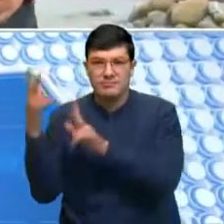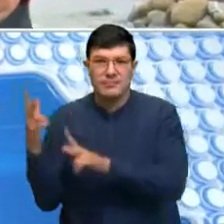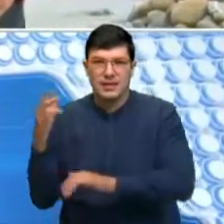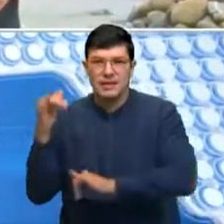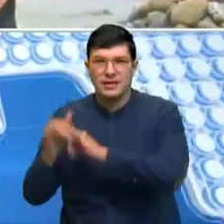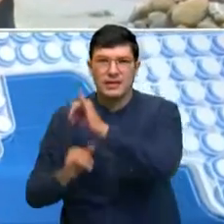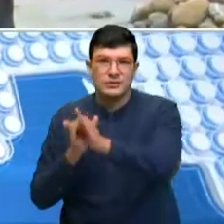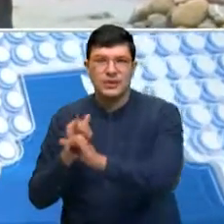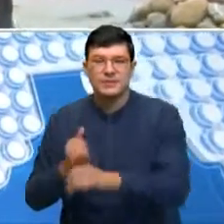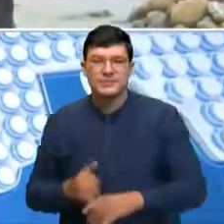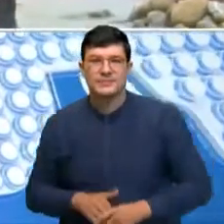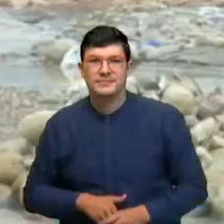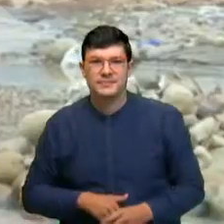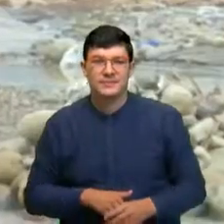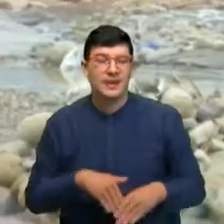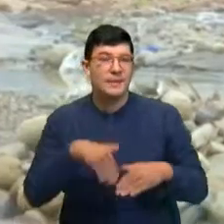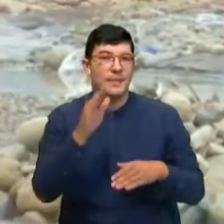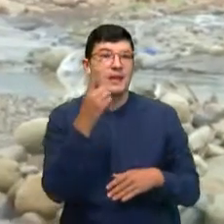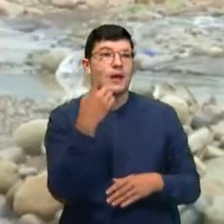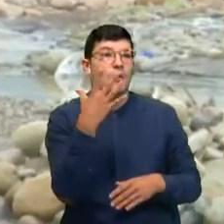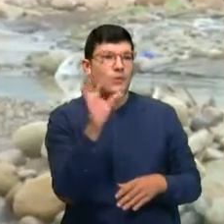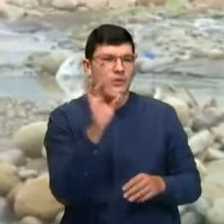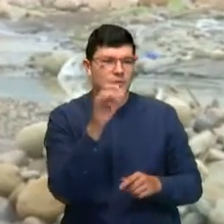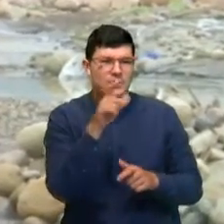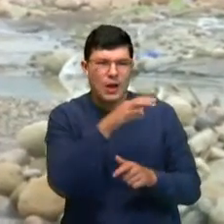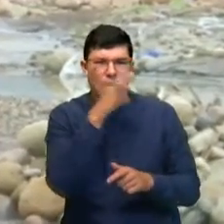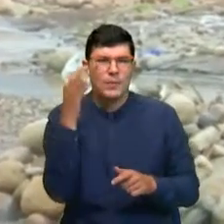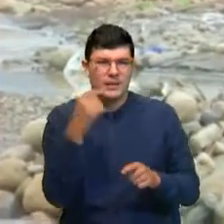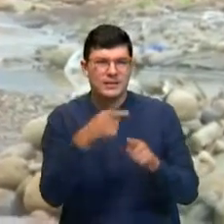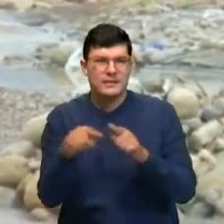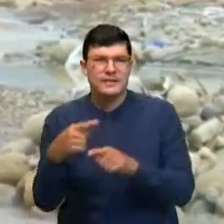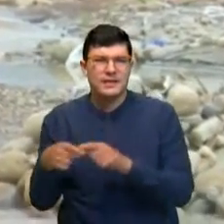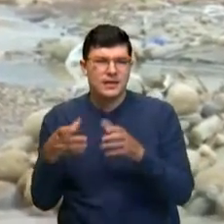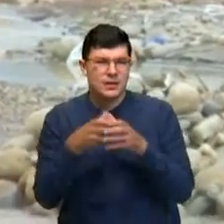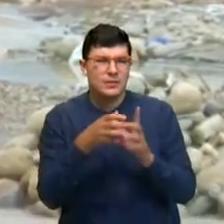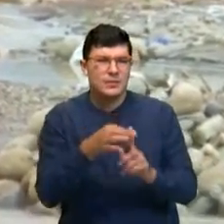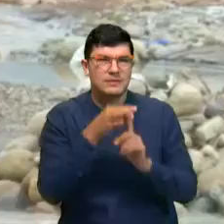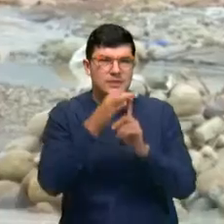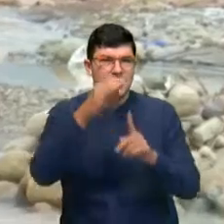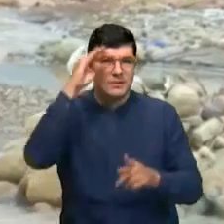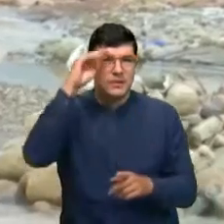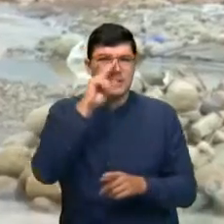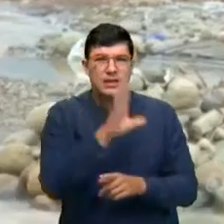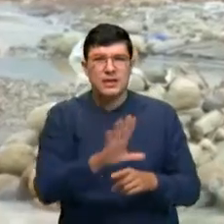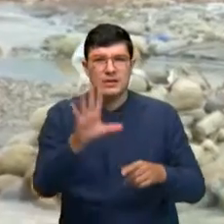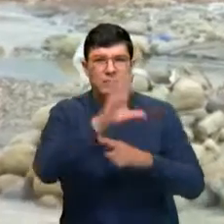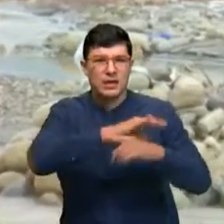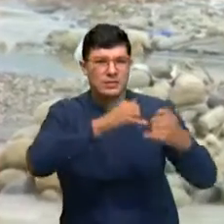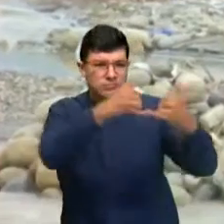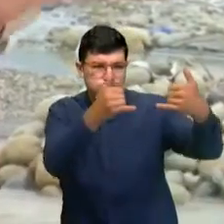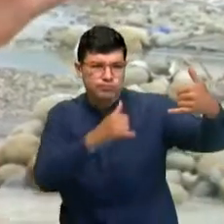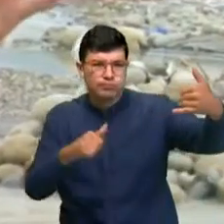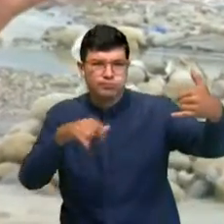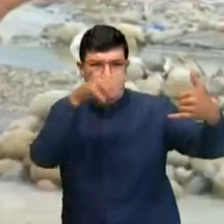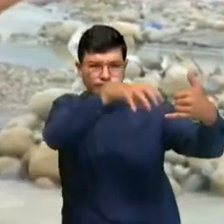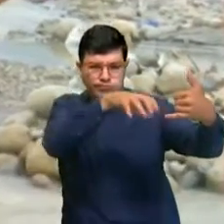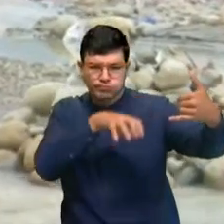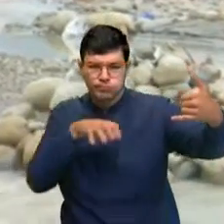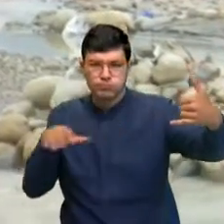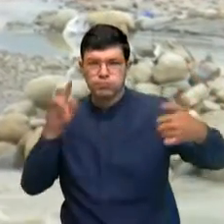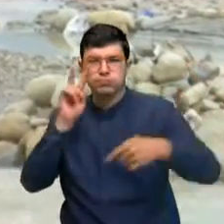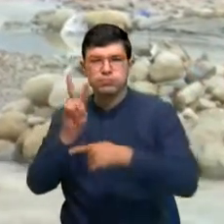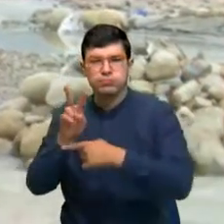compañeros buenas tardes pues hay más de 150 hombres de diferentes especialidades de la policía apostados sobre esta frontera en las trochas